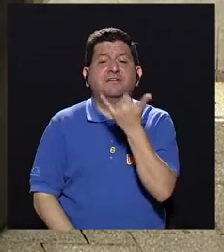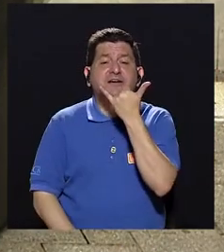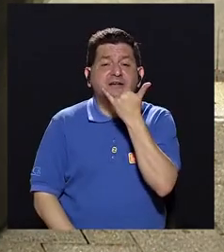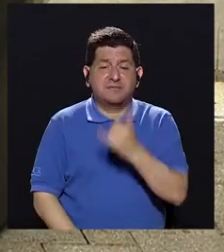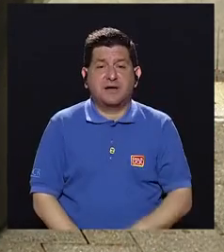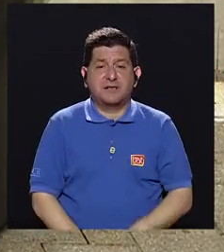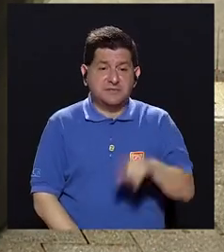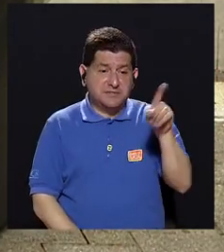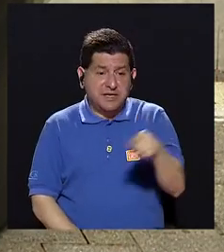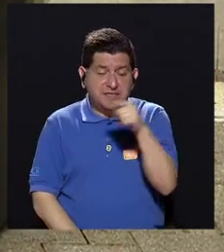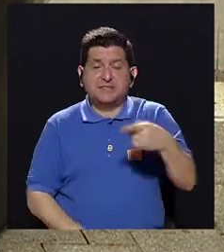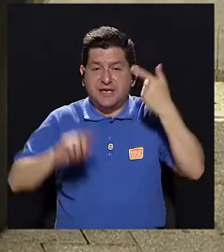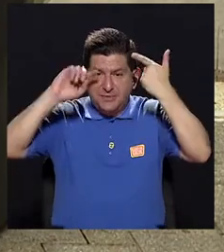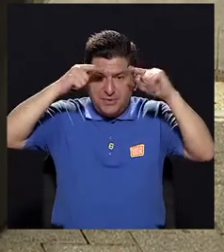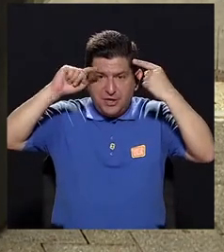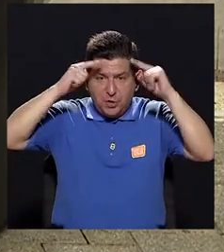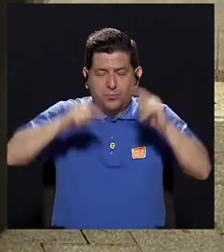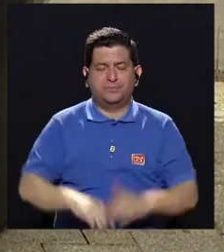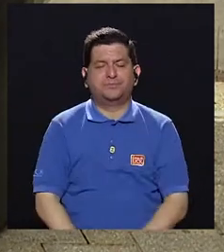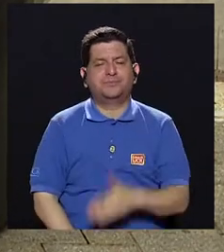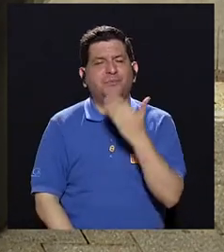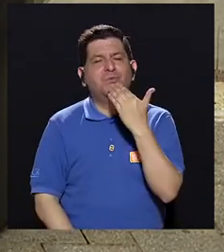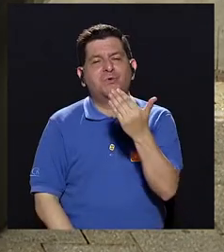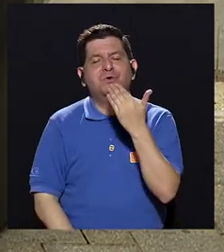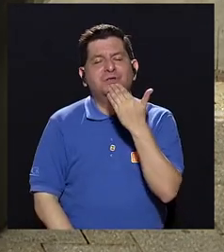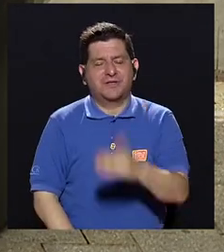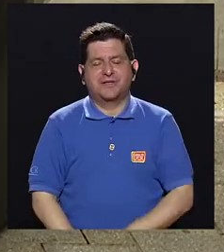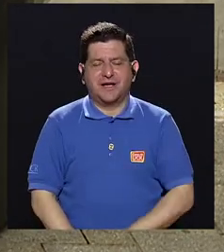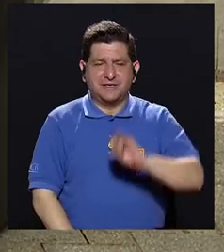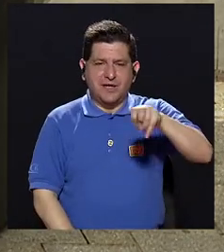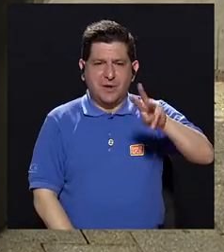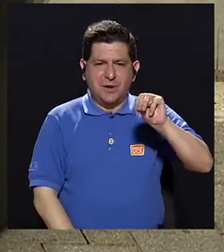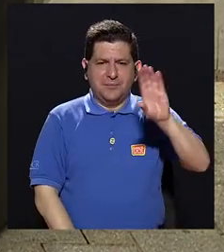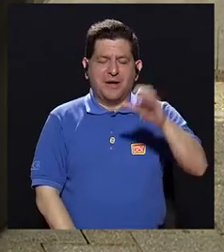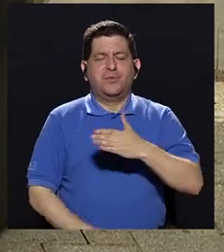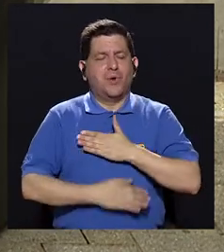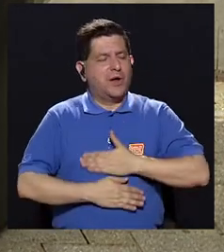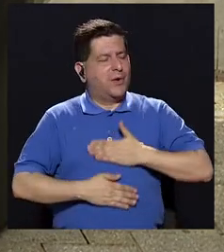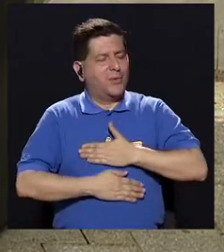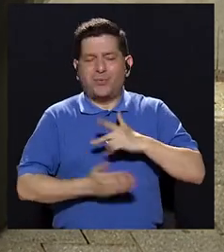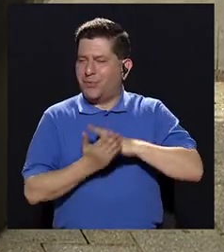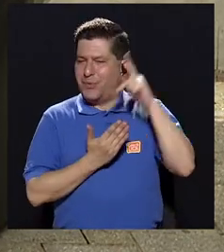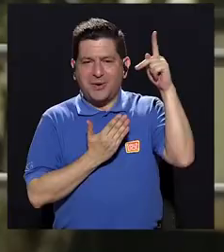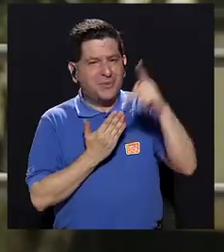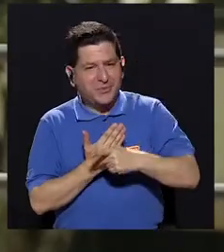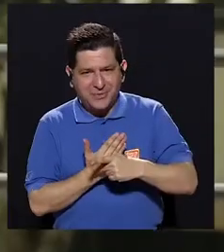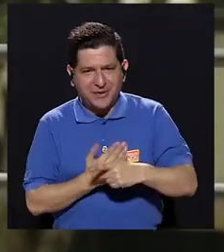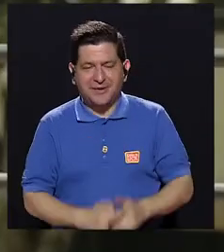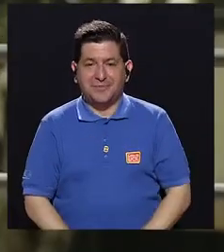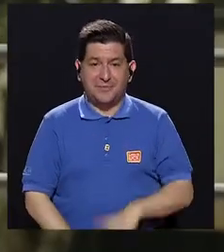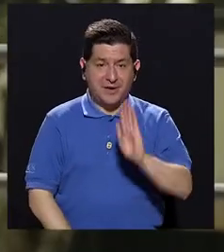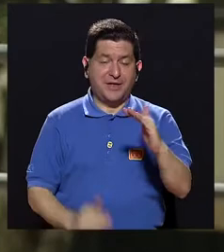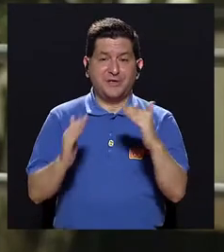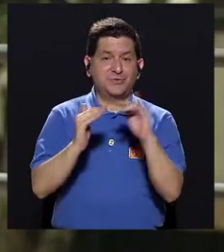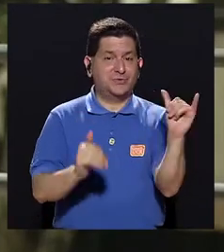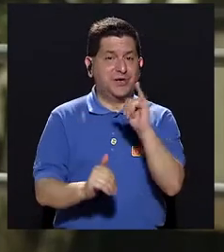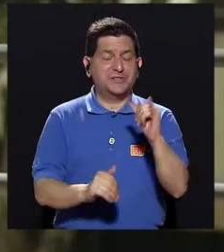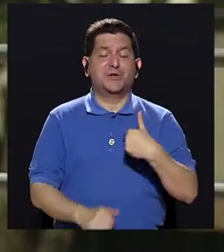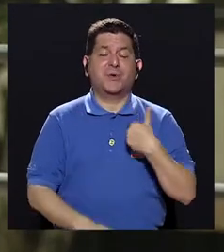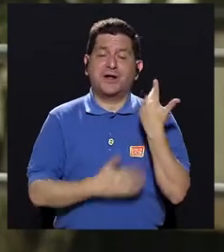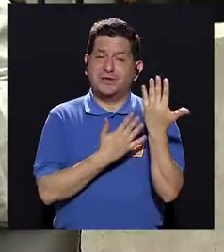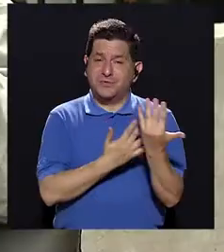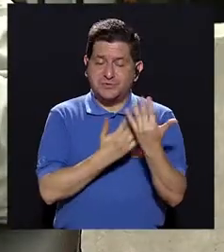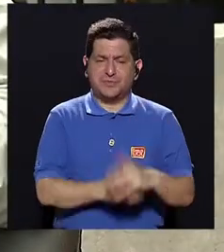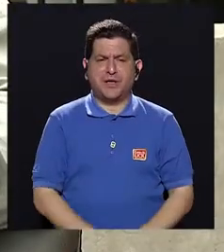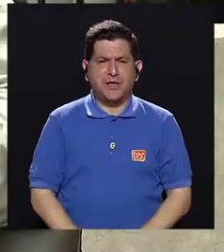qué pasa, y se le quita el dolor de cabeza. Entonces, muchísimas gracias, Juan Manuel. De verdad que lo he disfrutado mucho este programa, y ojalá que en sus hogares también,